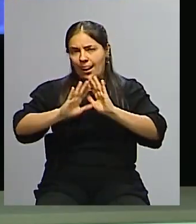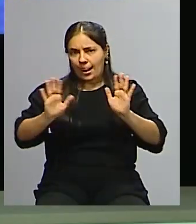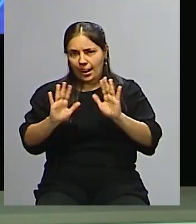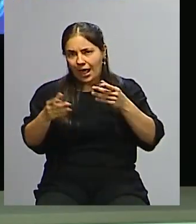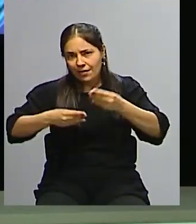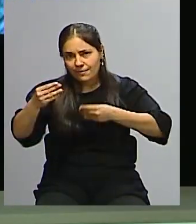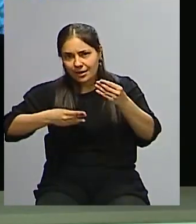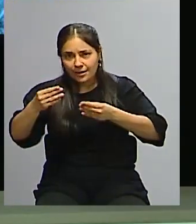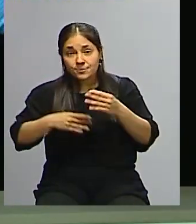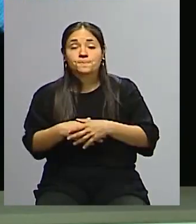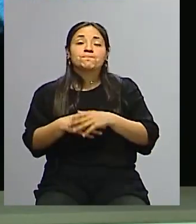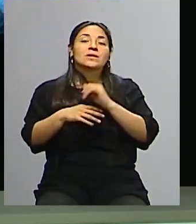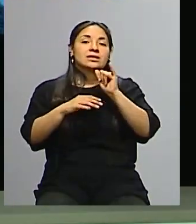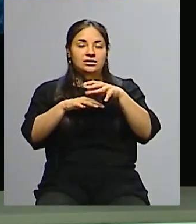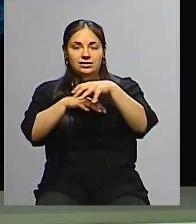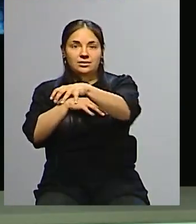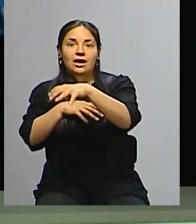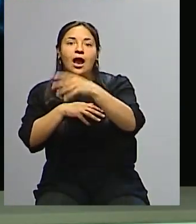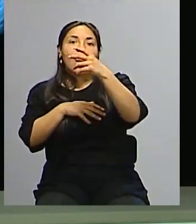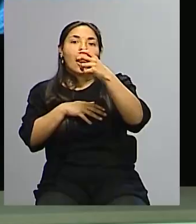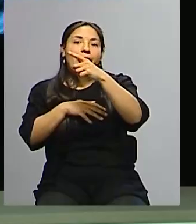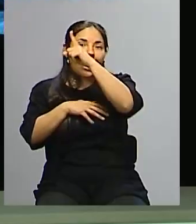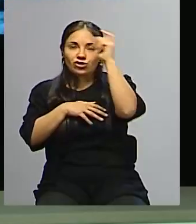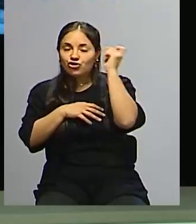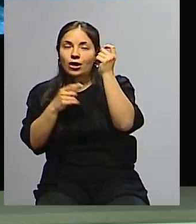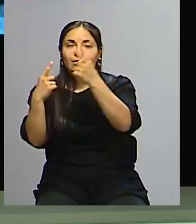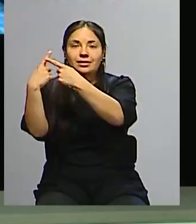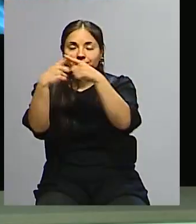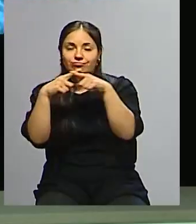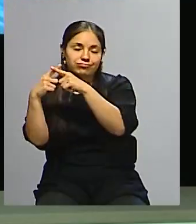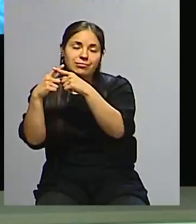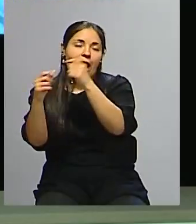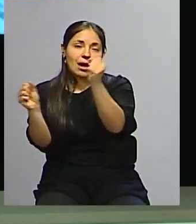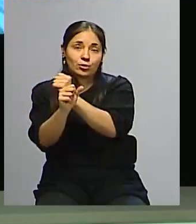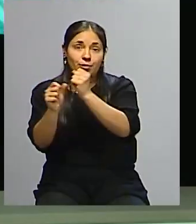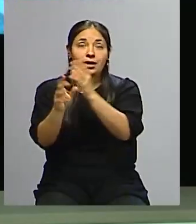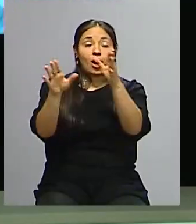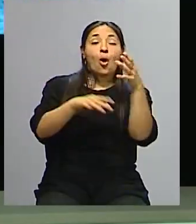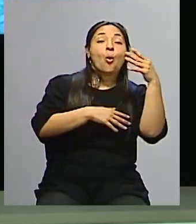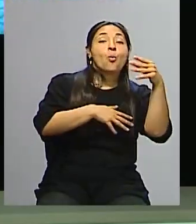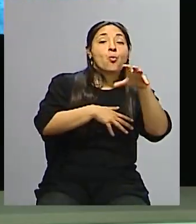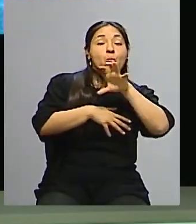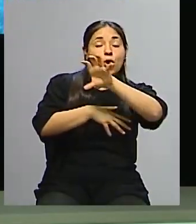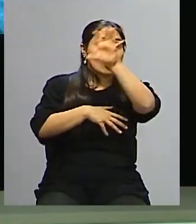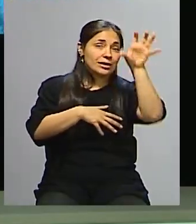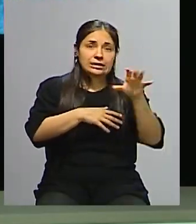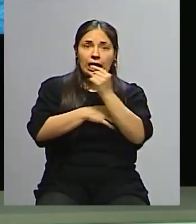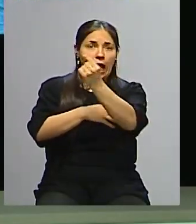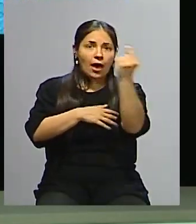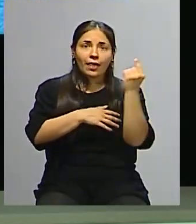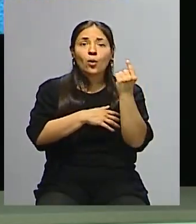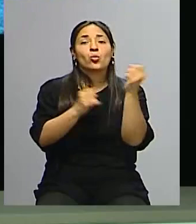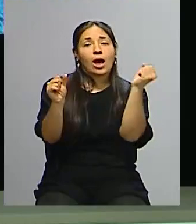va a aprobar el presupuesto nacional, las provincias y las legislaturas van a aprobar los presupuestos provinciales y los consejos deliberantes van a aprobar el presupuesto